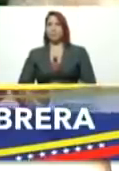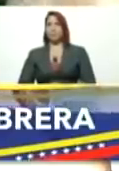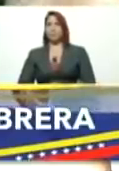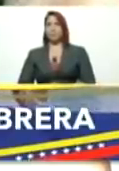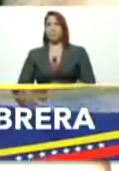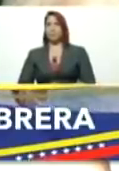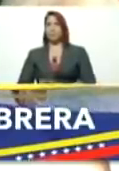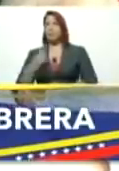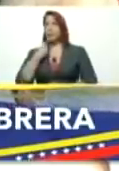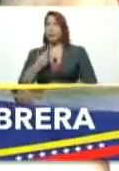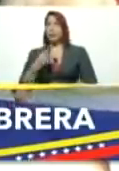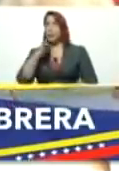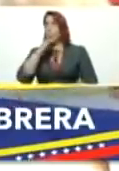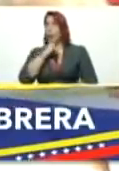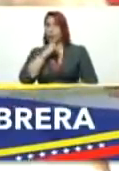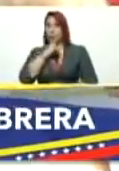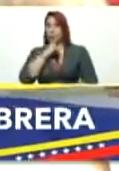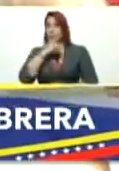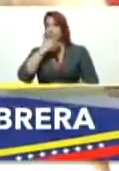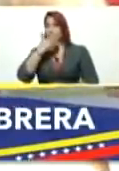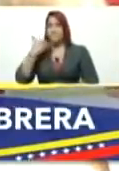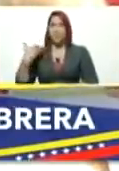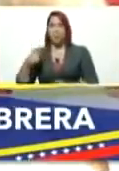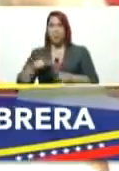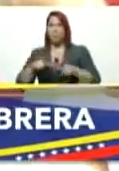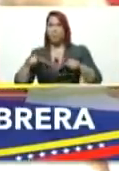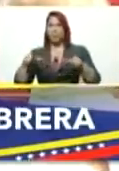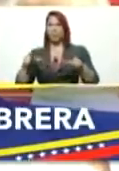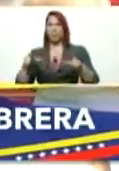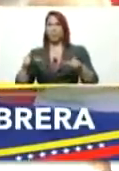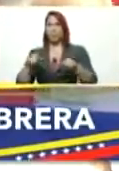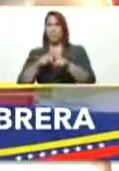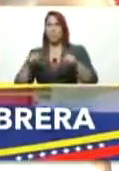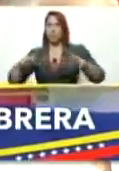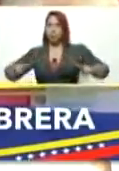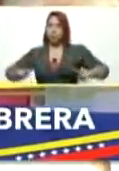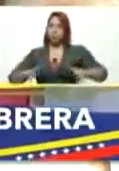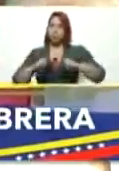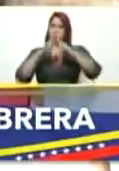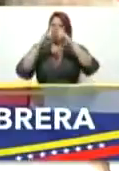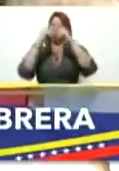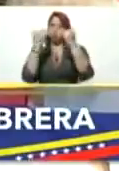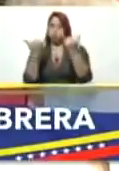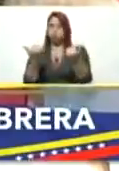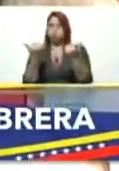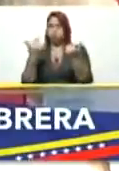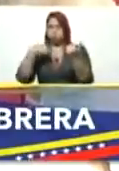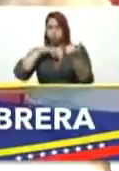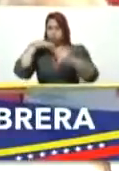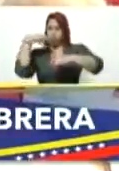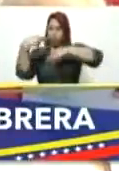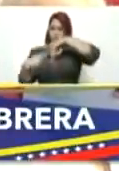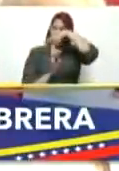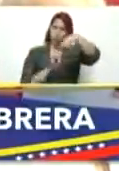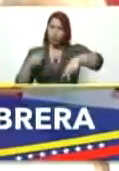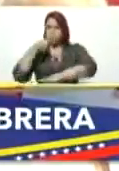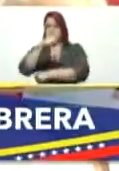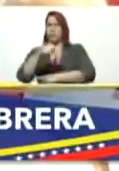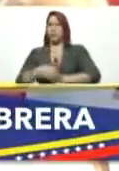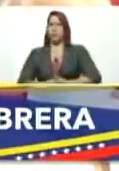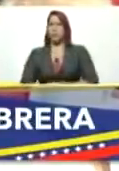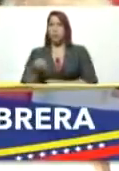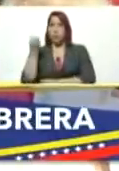decía que no hay un mejor espacio para encontrarnos los revolucionarios que un